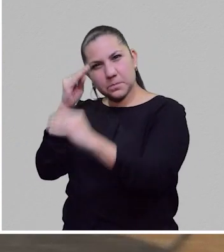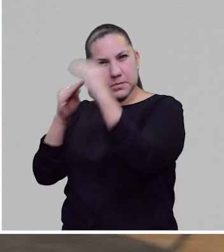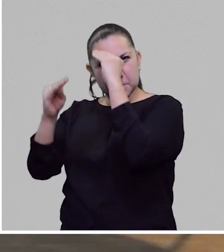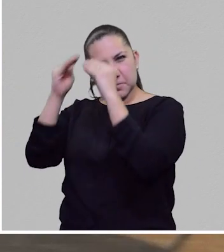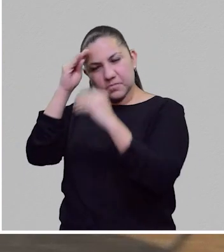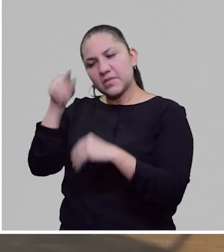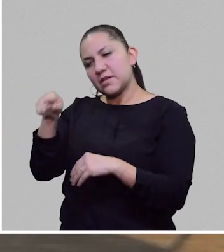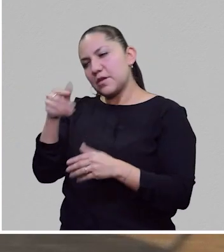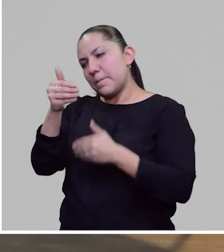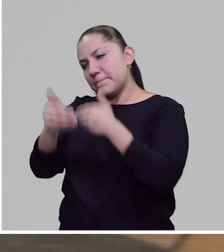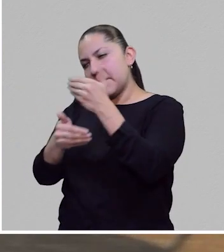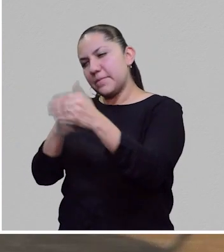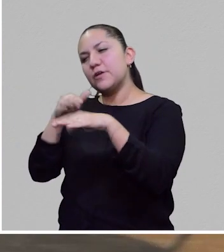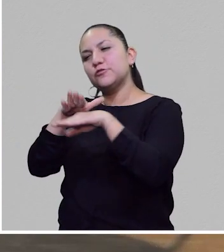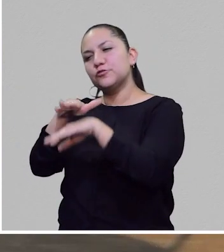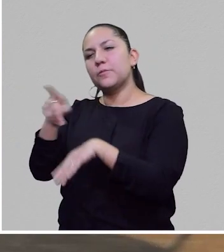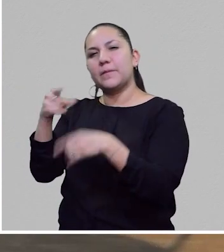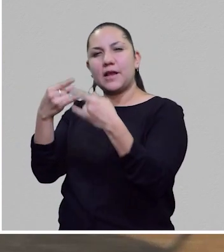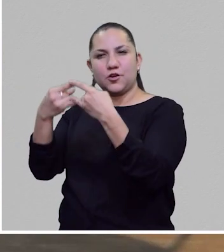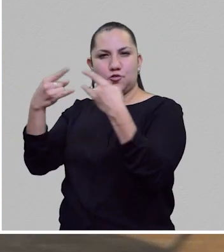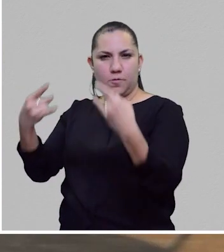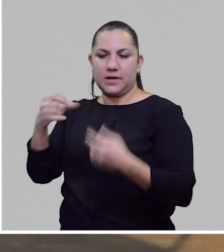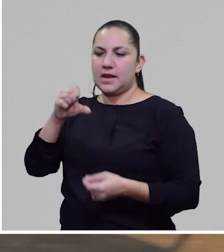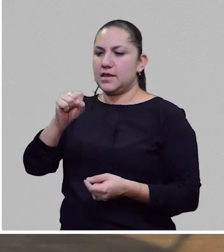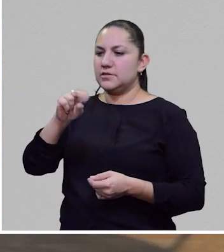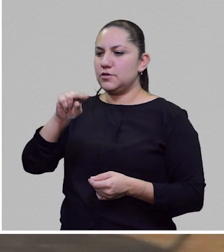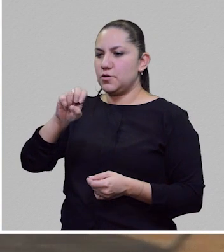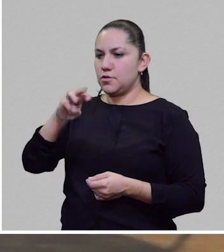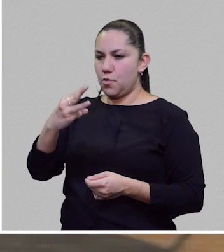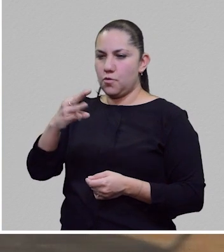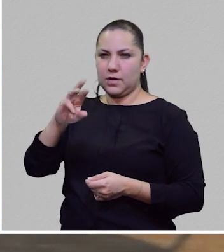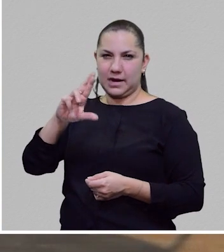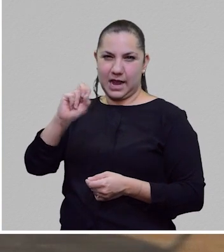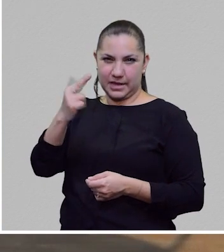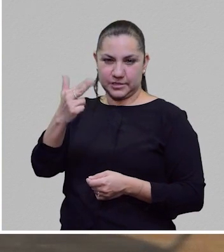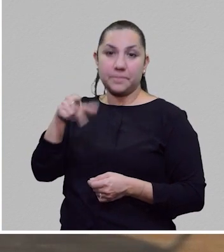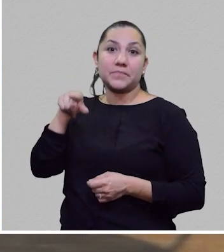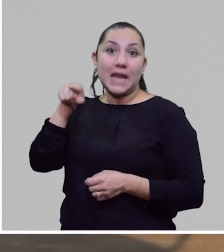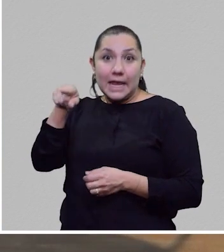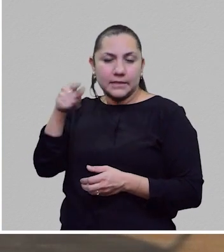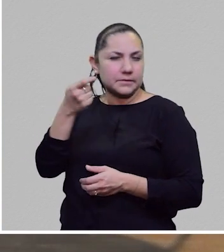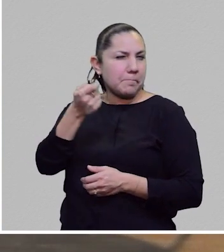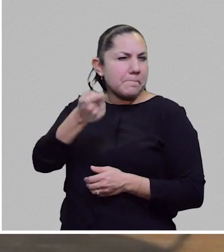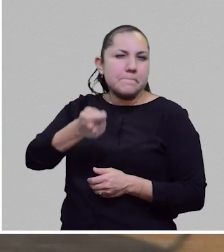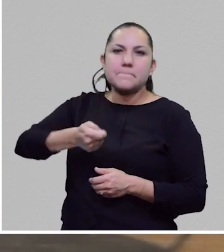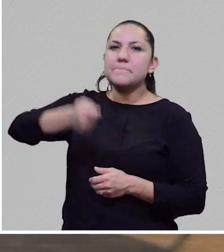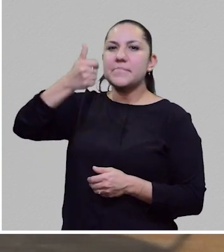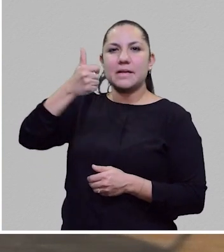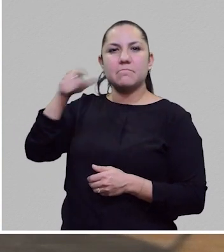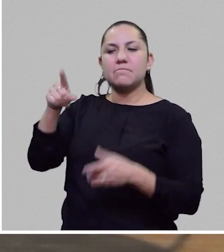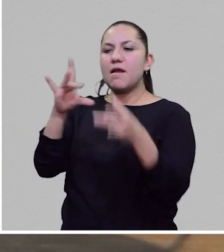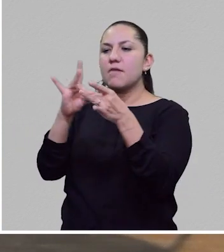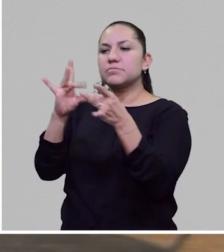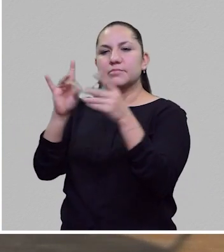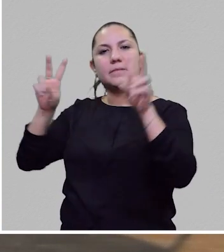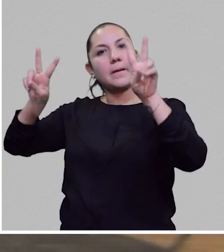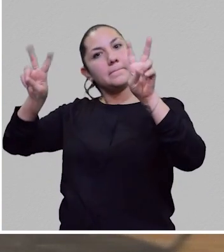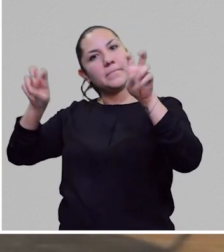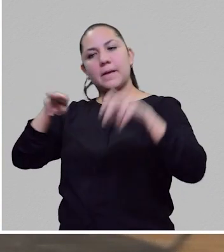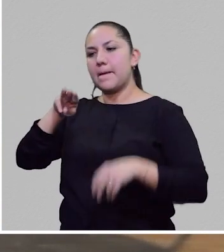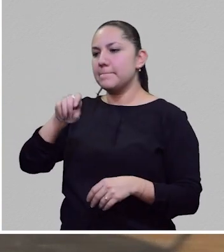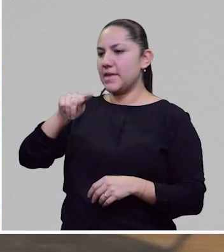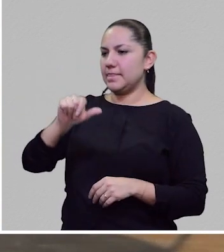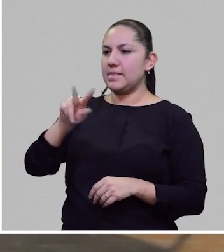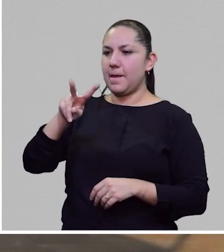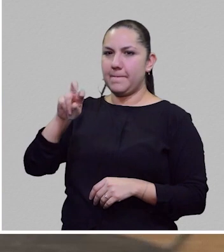culmina con la novela de Snow Crash de Neil Stevenson, que es la primera vez que se habla del metaverso, de